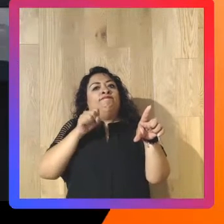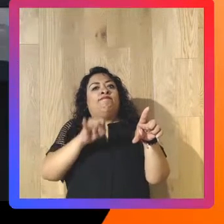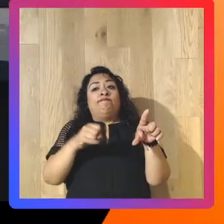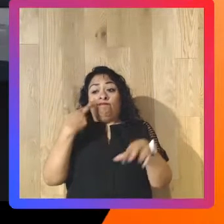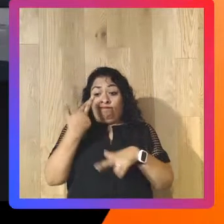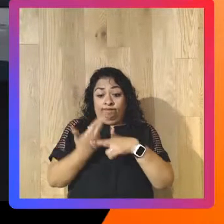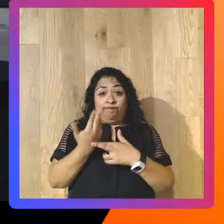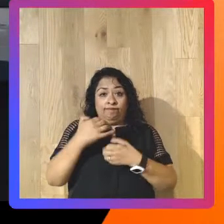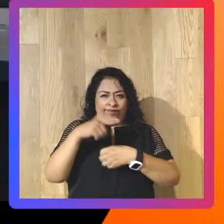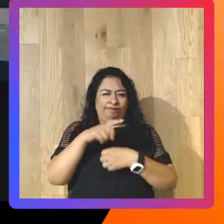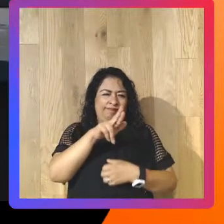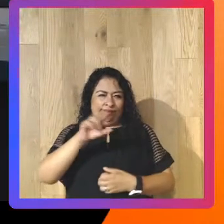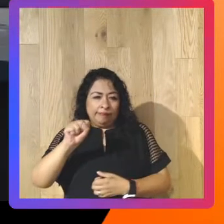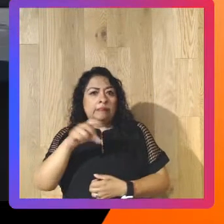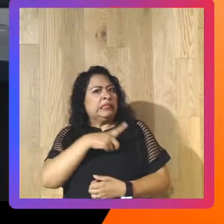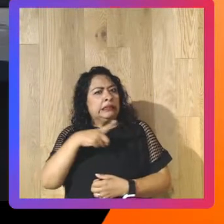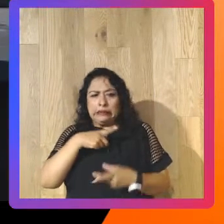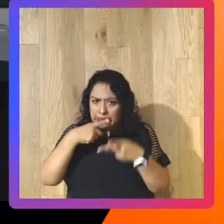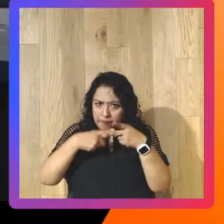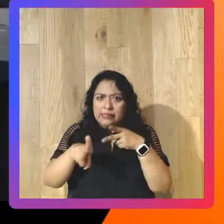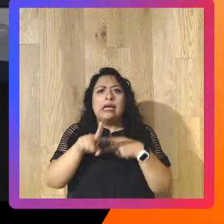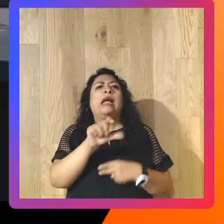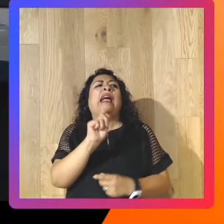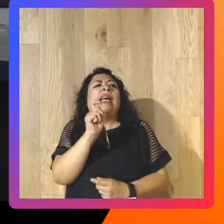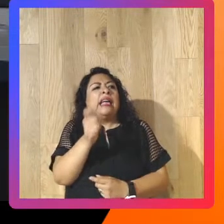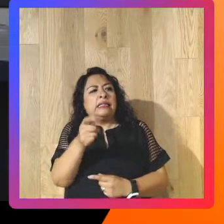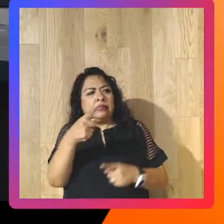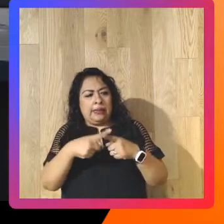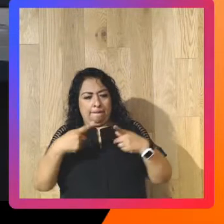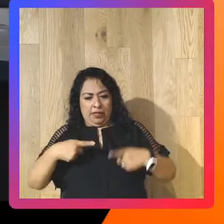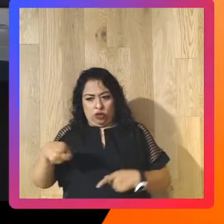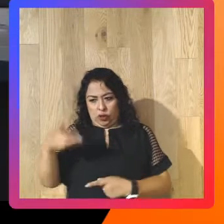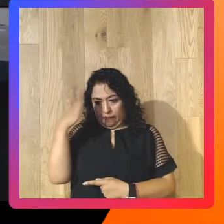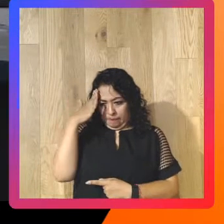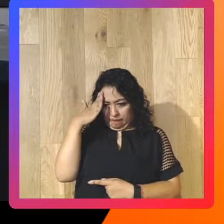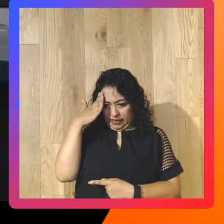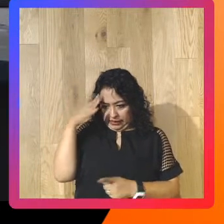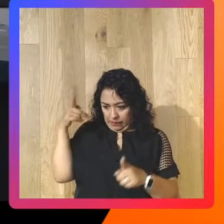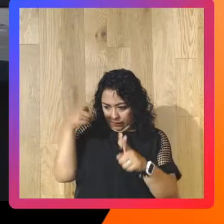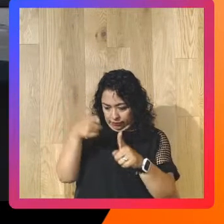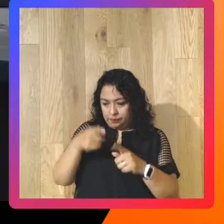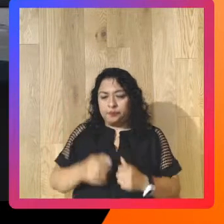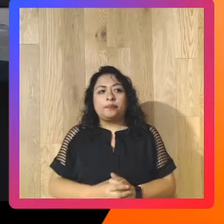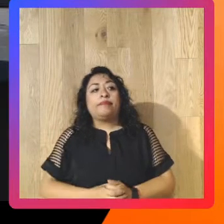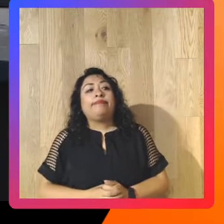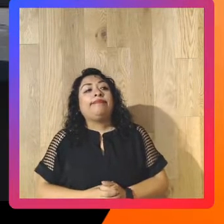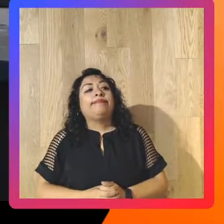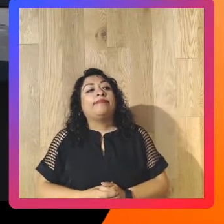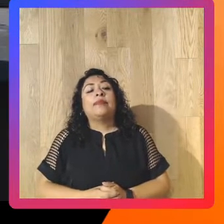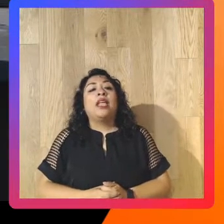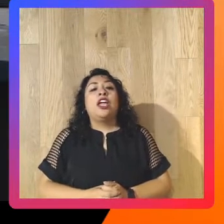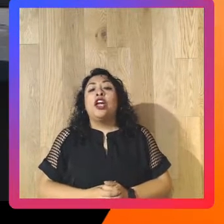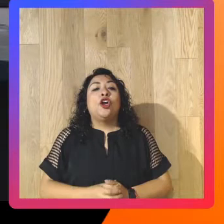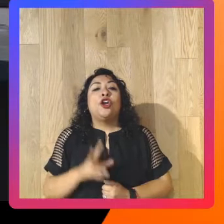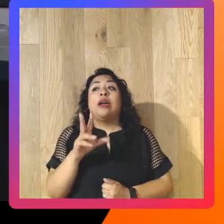responsabilidad social debe de empezar por poner a la persona en el centro, por no